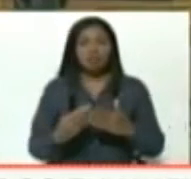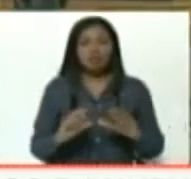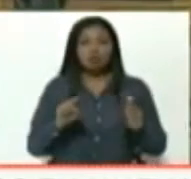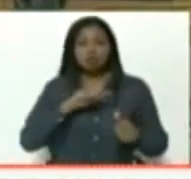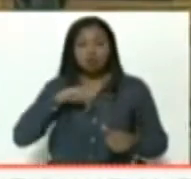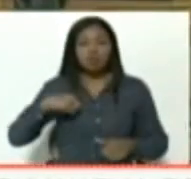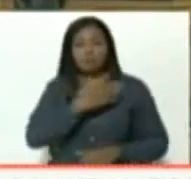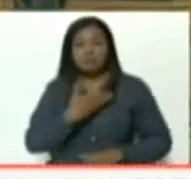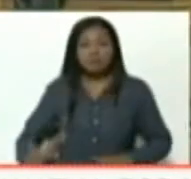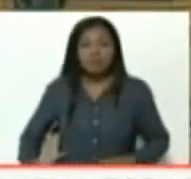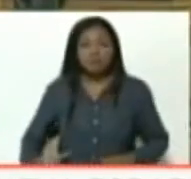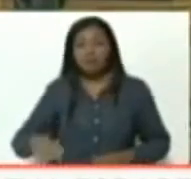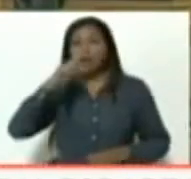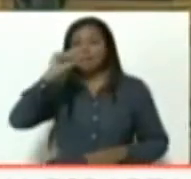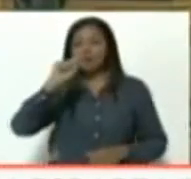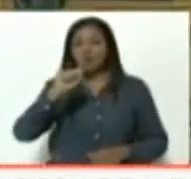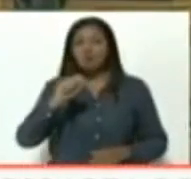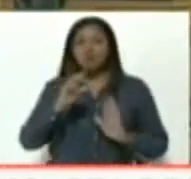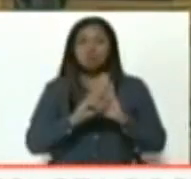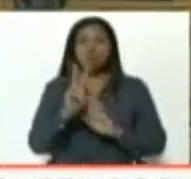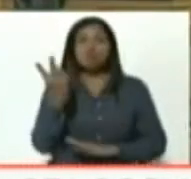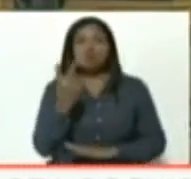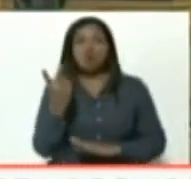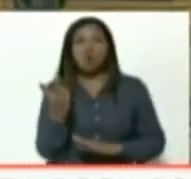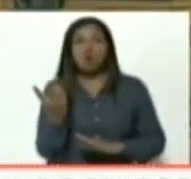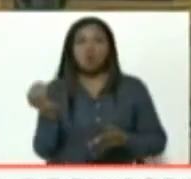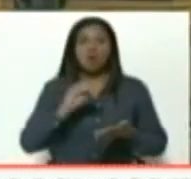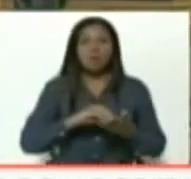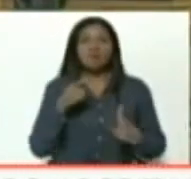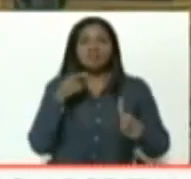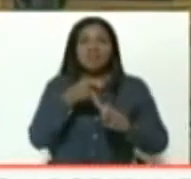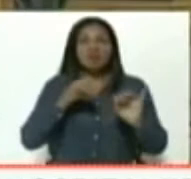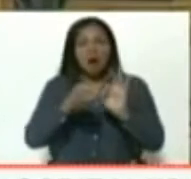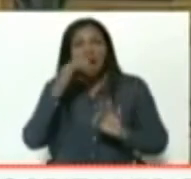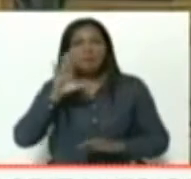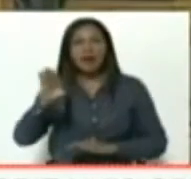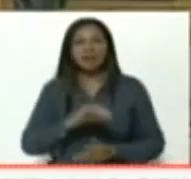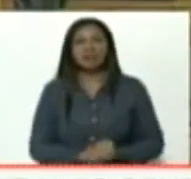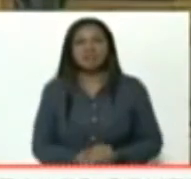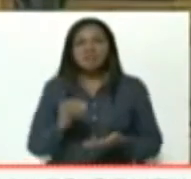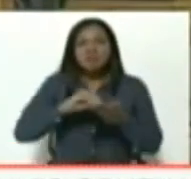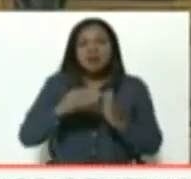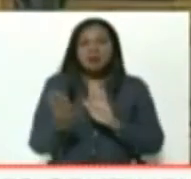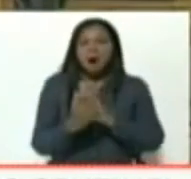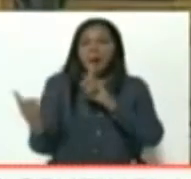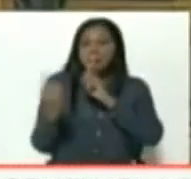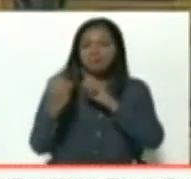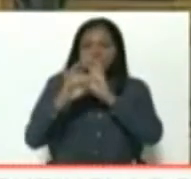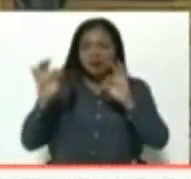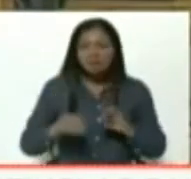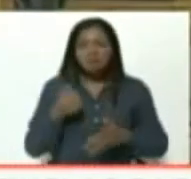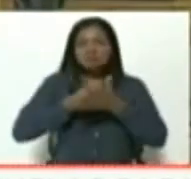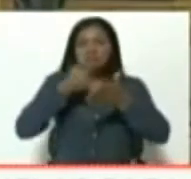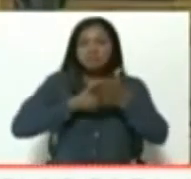nuestro presidente Nicolás Maduro, en 2 oportunidades, se ha dirigido al país para ponerse al frente en la